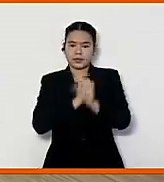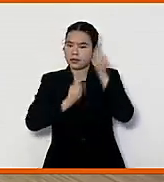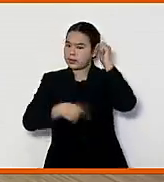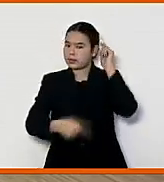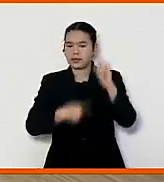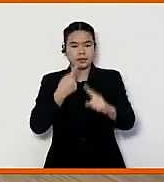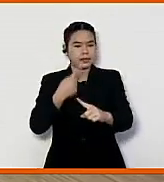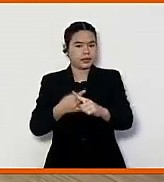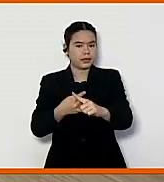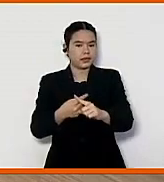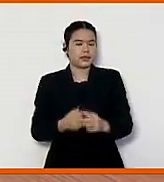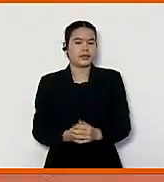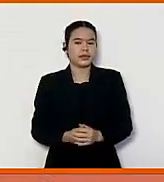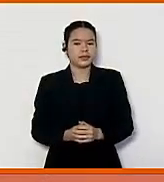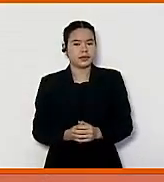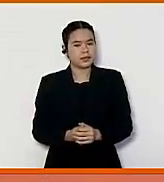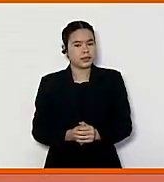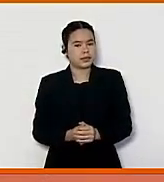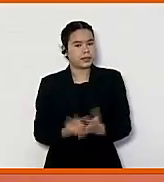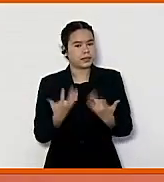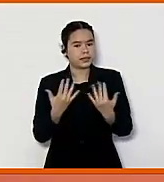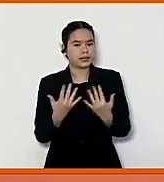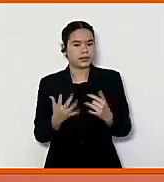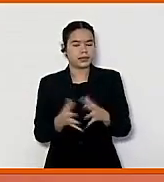Multi X. Y esta es